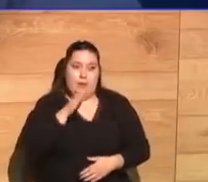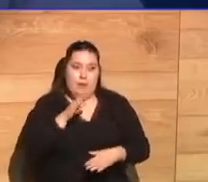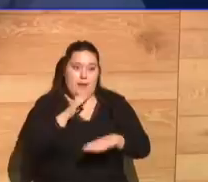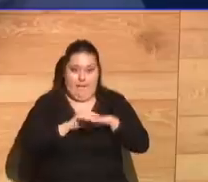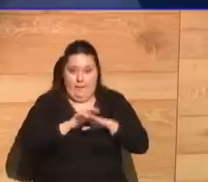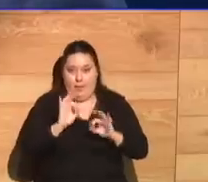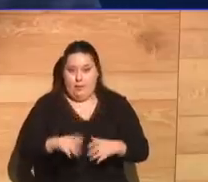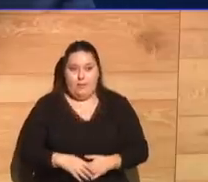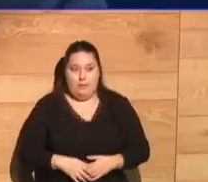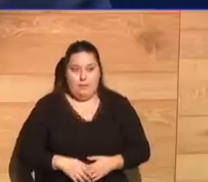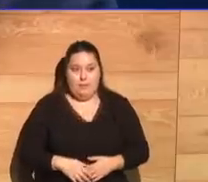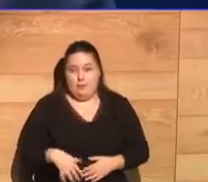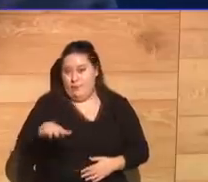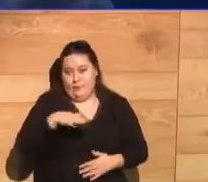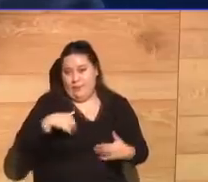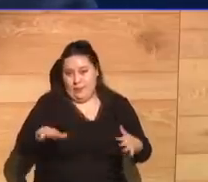donde sea.